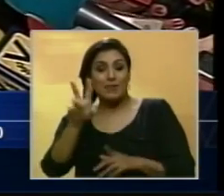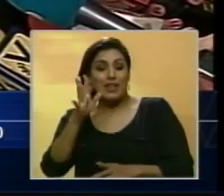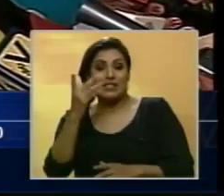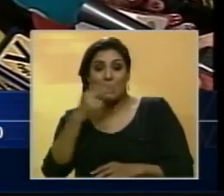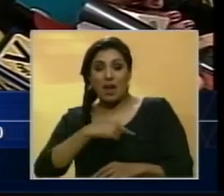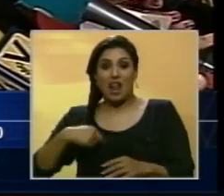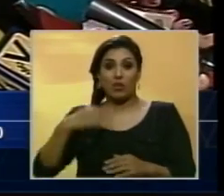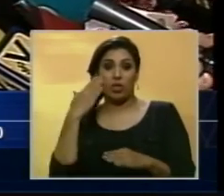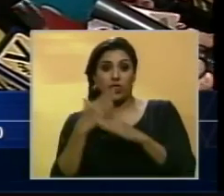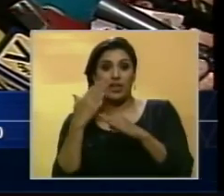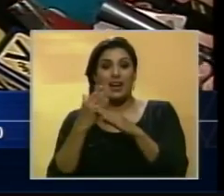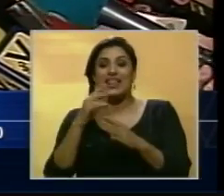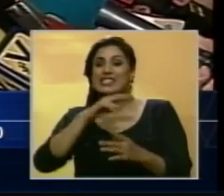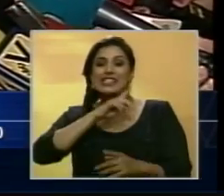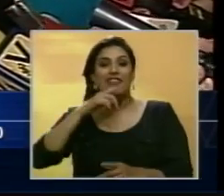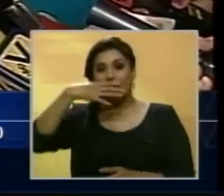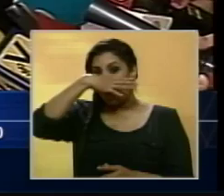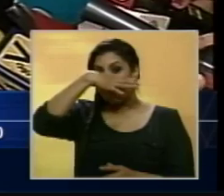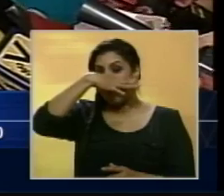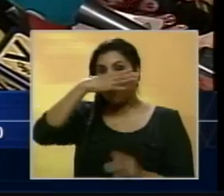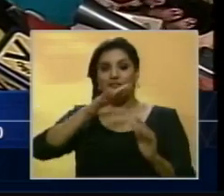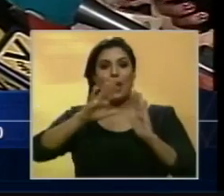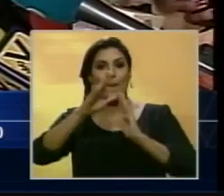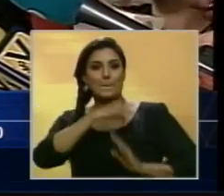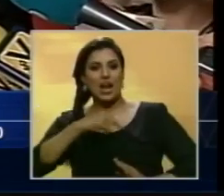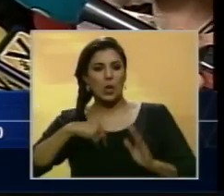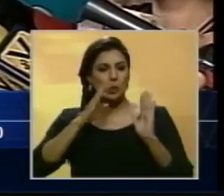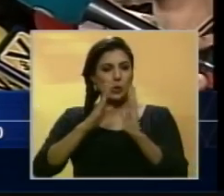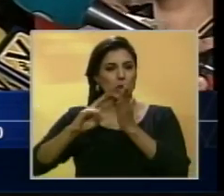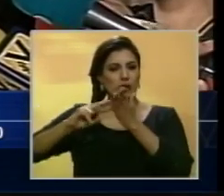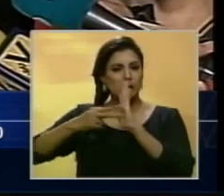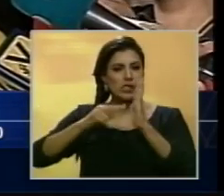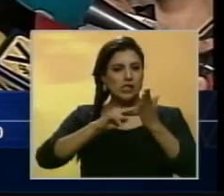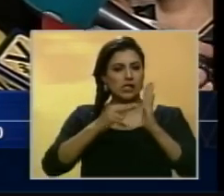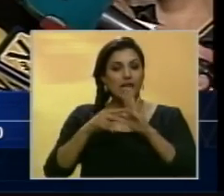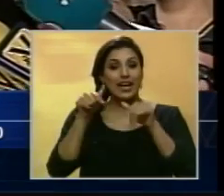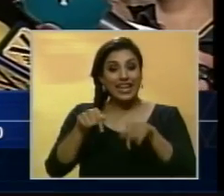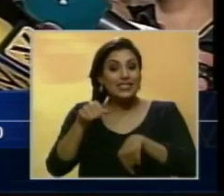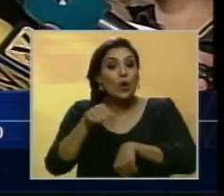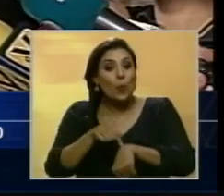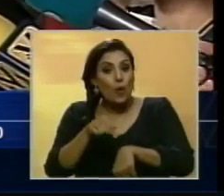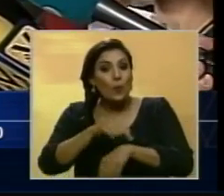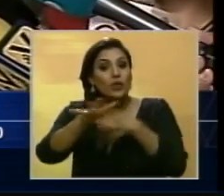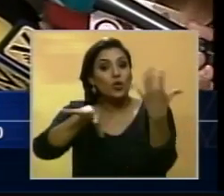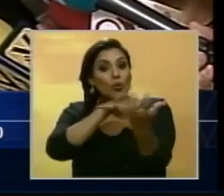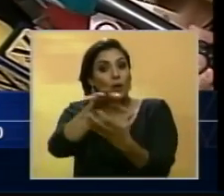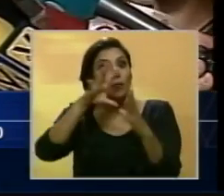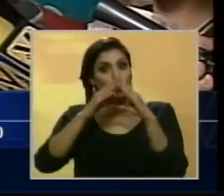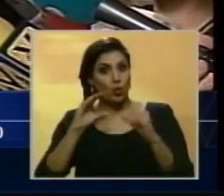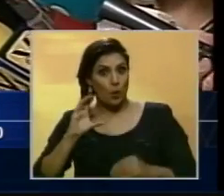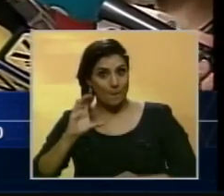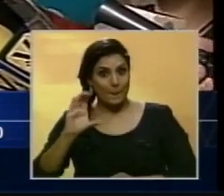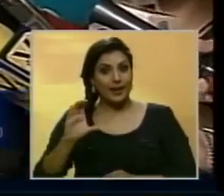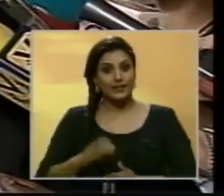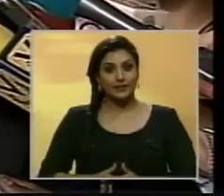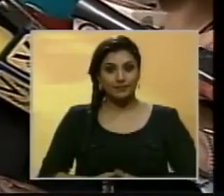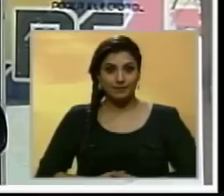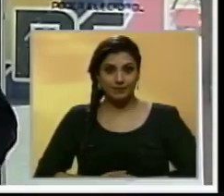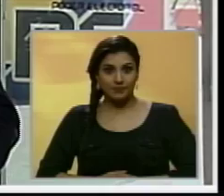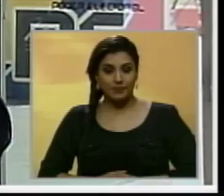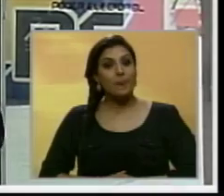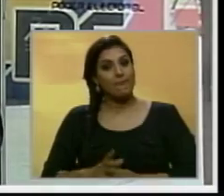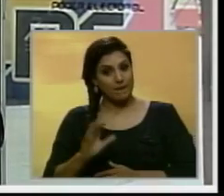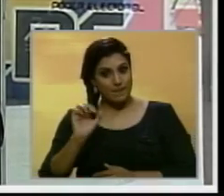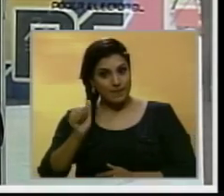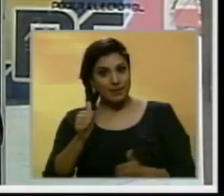palabra. Mafia significa crimen organizado y eso es lo que está ocurriendo en este momento en todo el país.